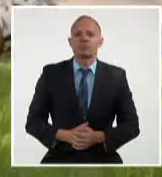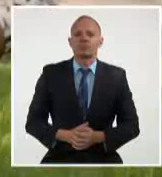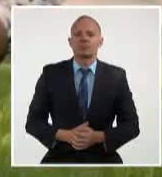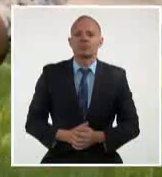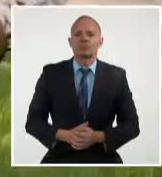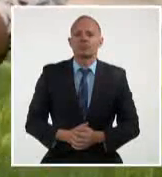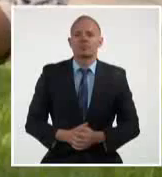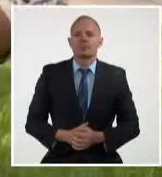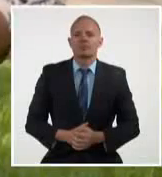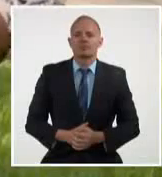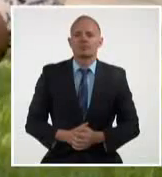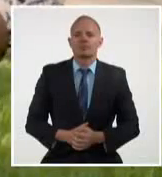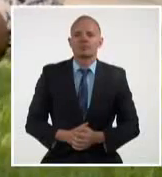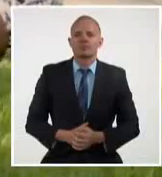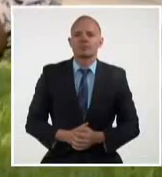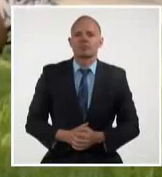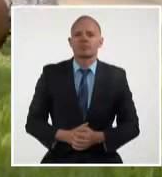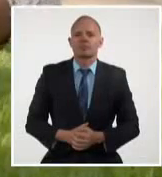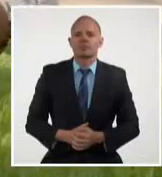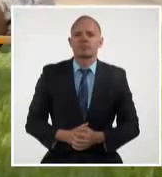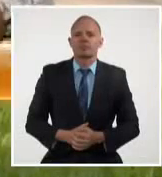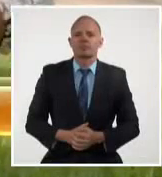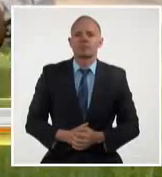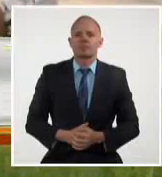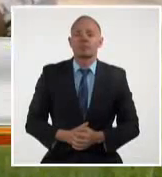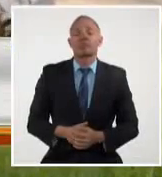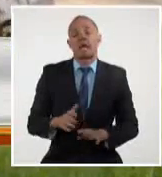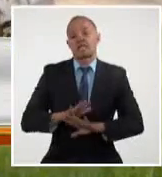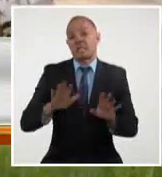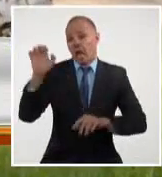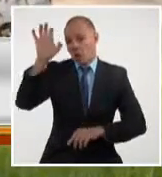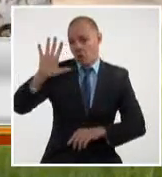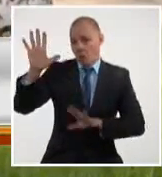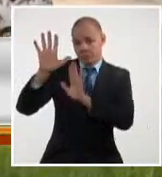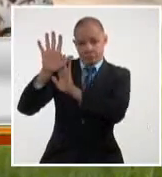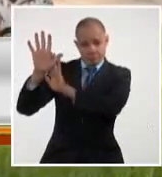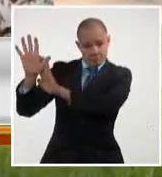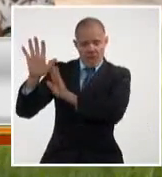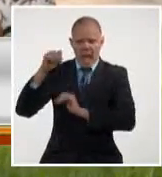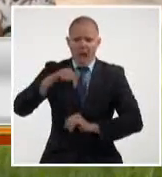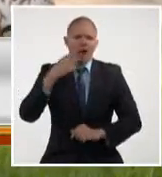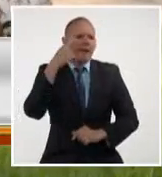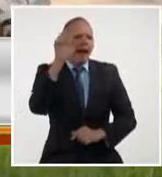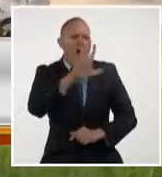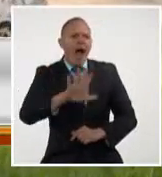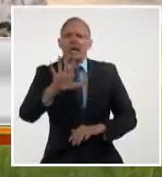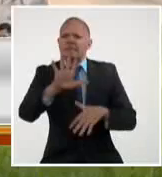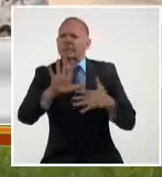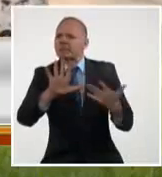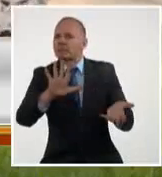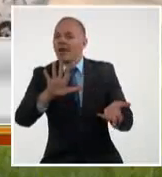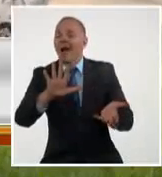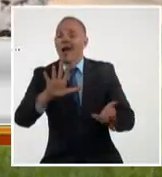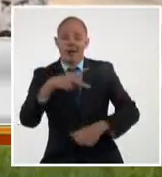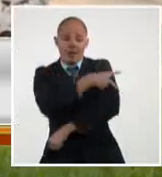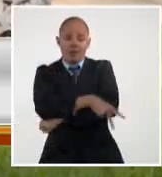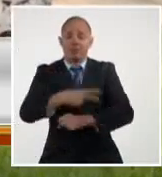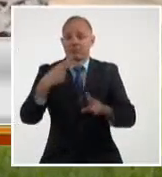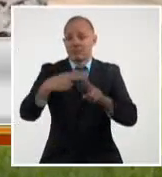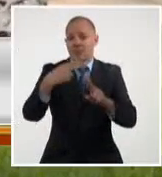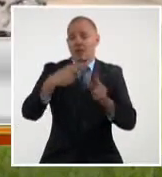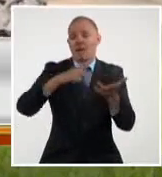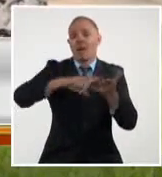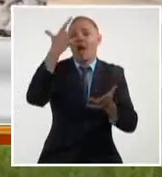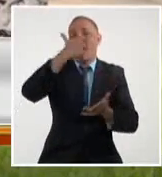La situación en las regiones de Asia también es crítica. El gobierno de Pakistán le dio un ultimátum a